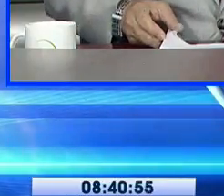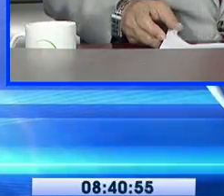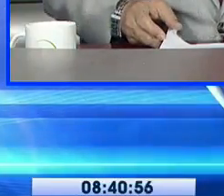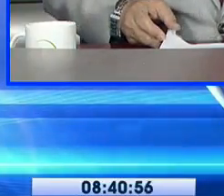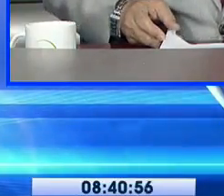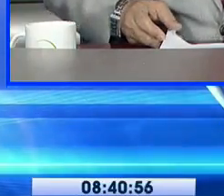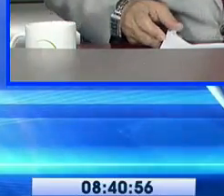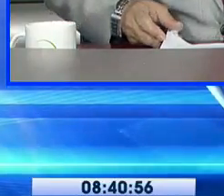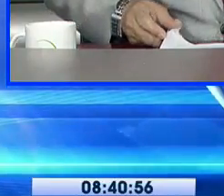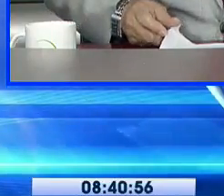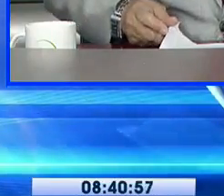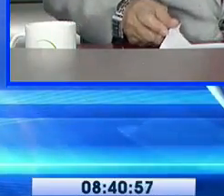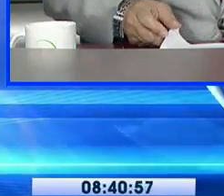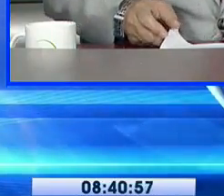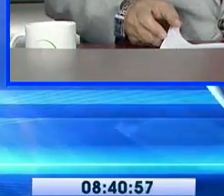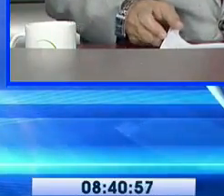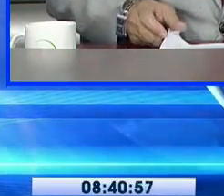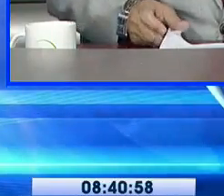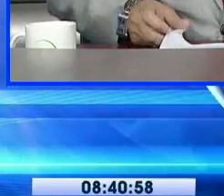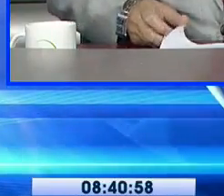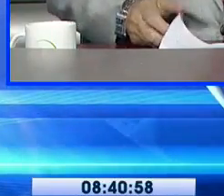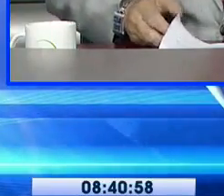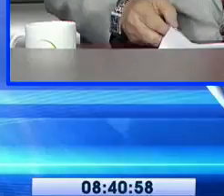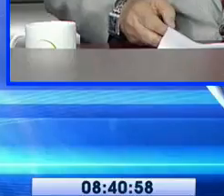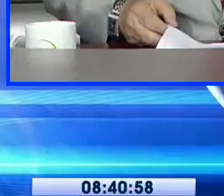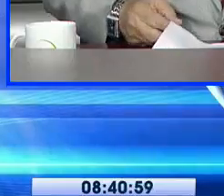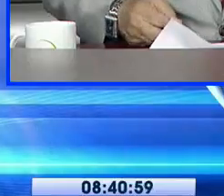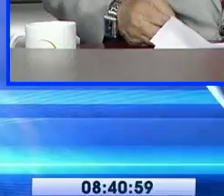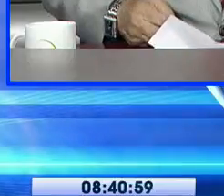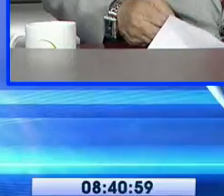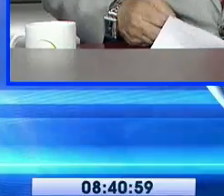un accidente en el Guayas. José.